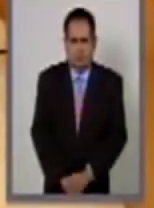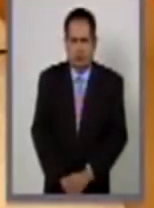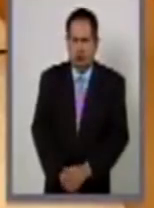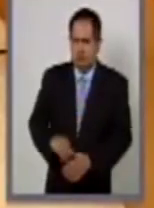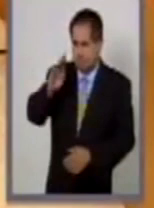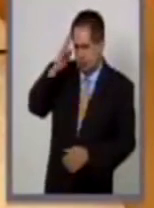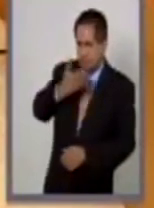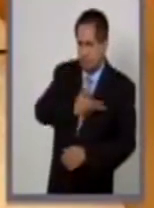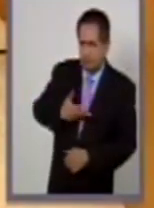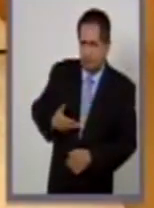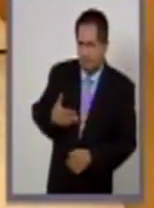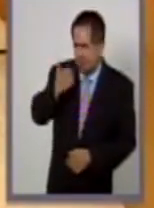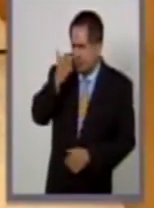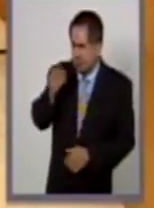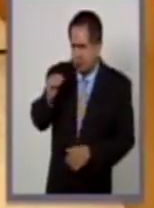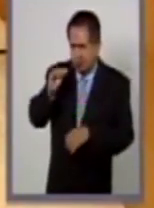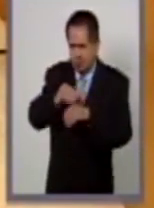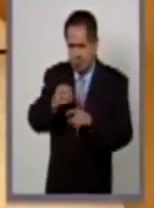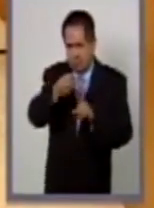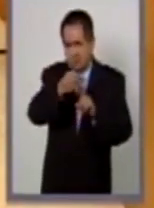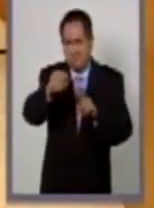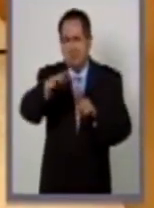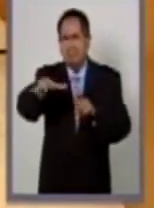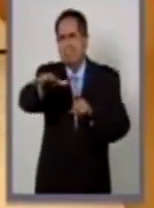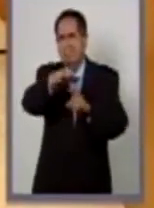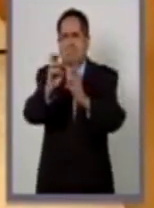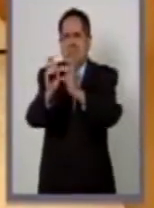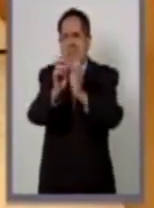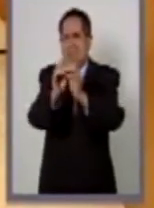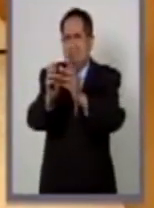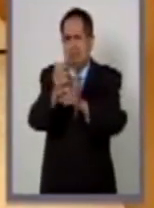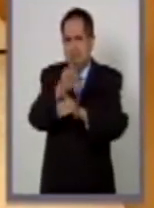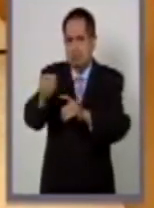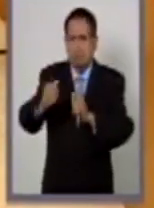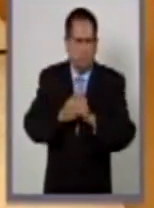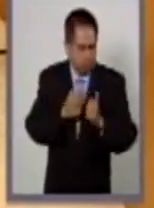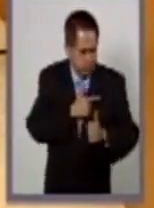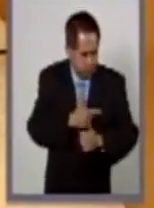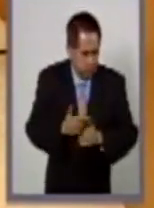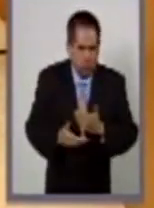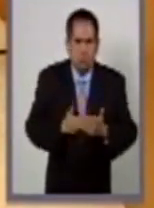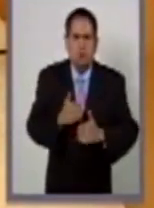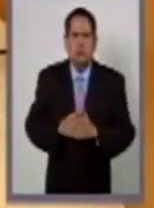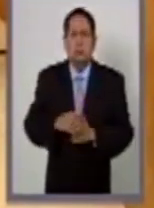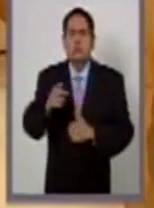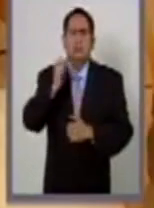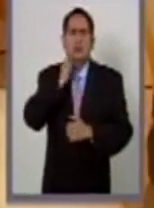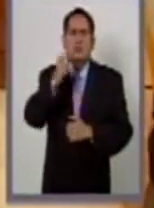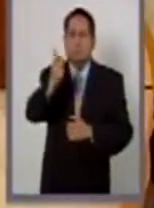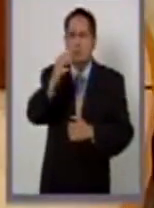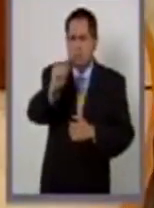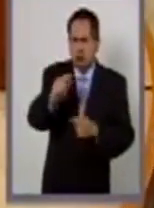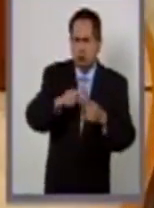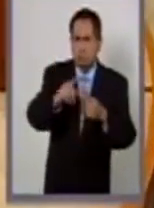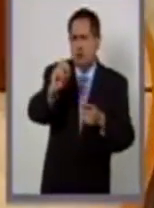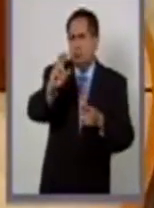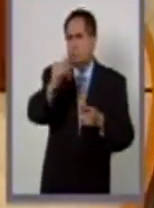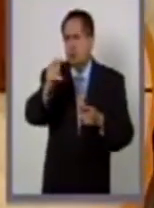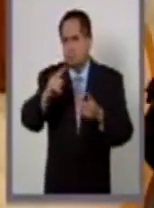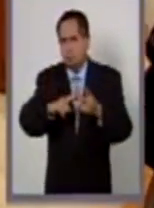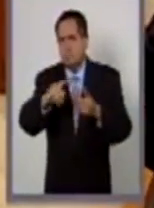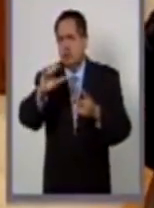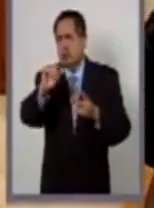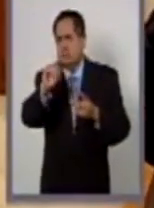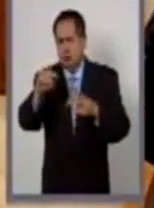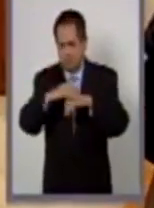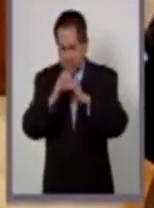Señor presidente, ¿no quiere usted poner en orden a esa burbuja que está ahí? Con todo gusto, senador Bartlett. Senador Gamboa, senador Orihuela, senador